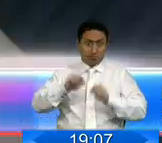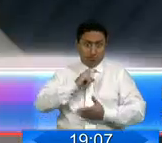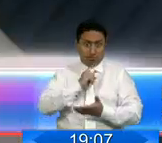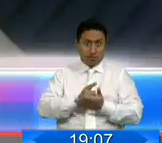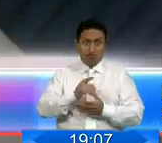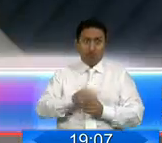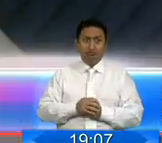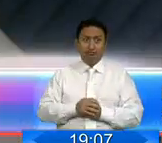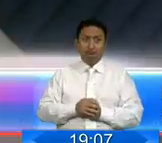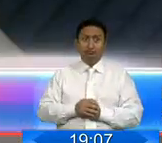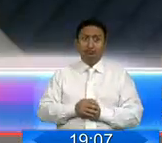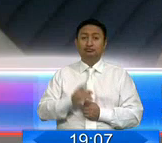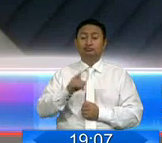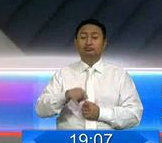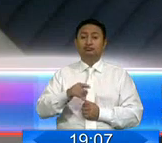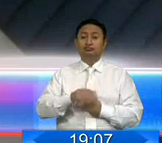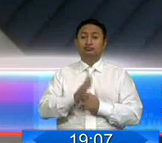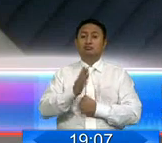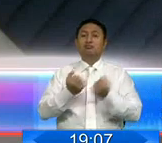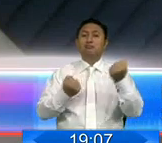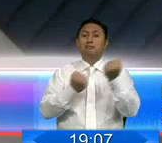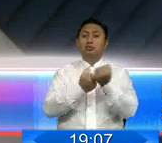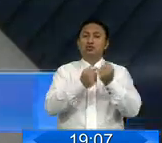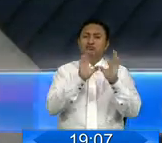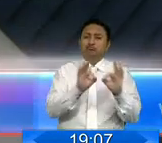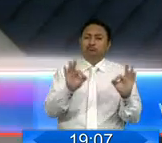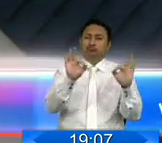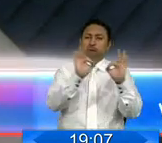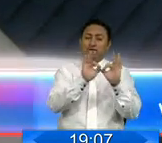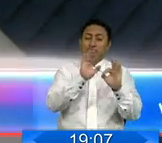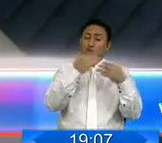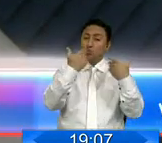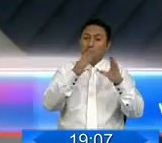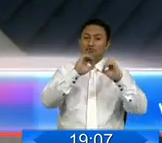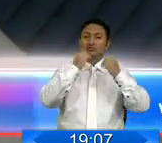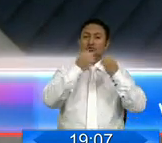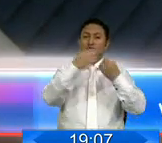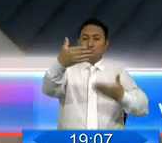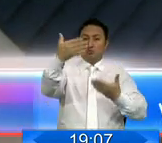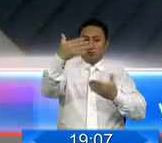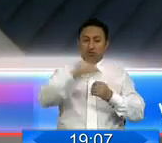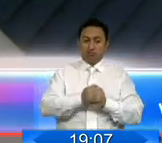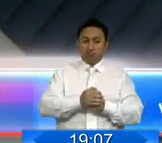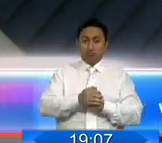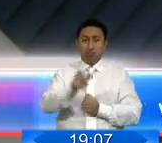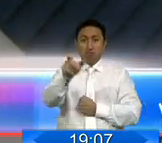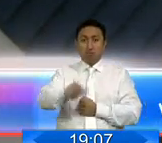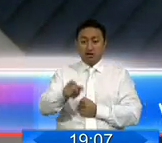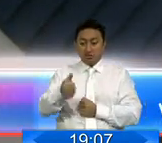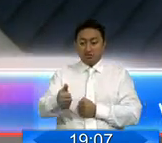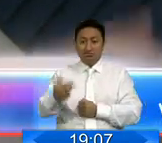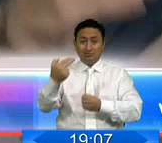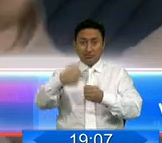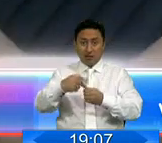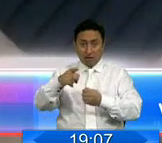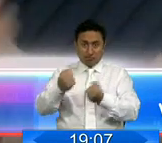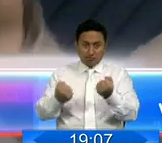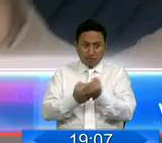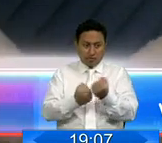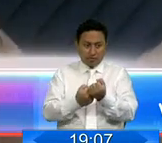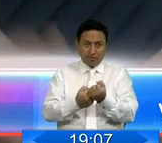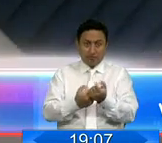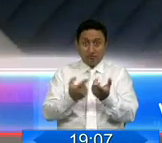El financiamiento fundamental de las organizaciones políticas proviene del aporte de los militantes. Eso